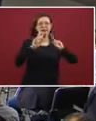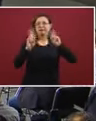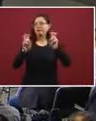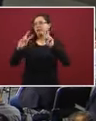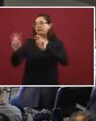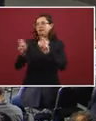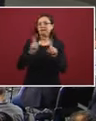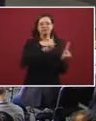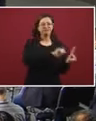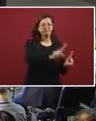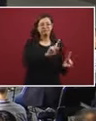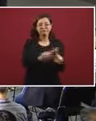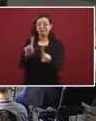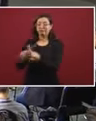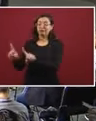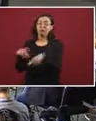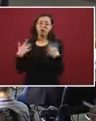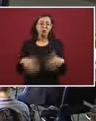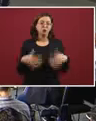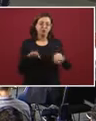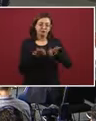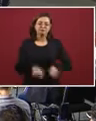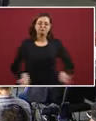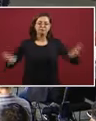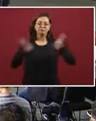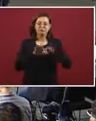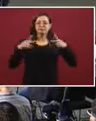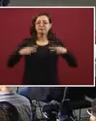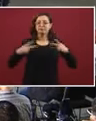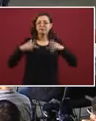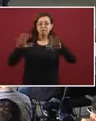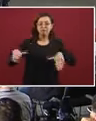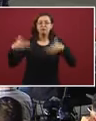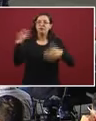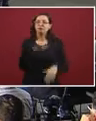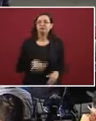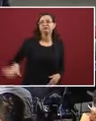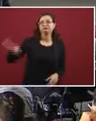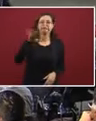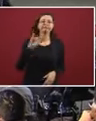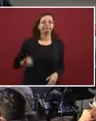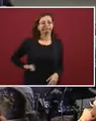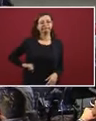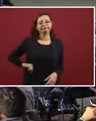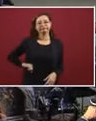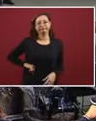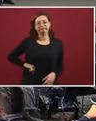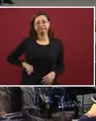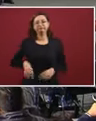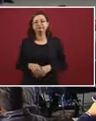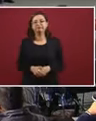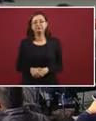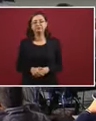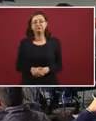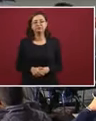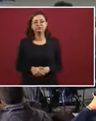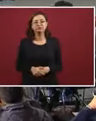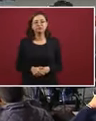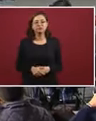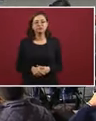que son de interés público. Vamos el día de hoy